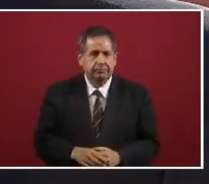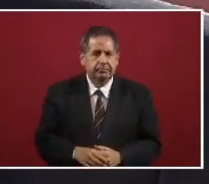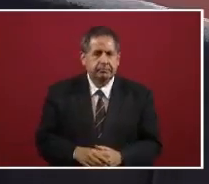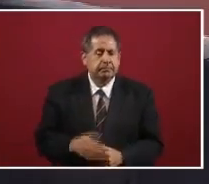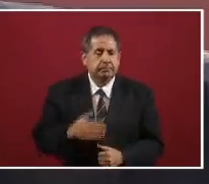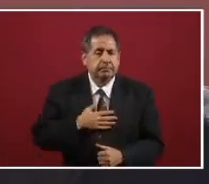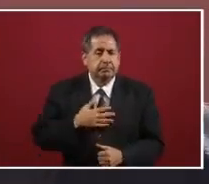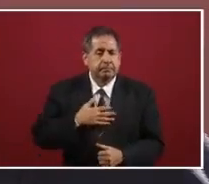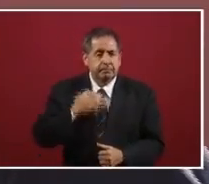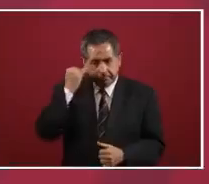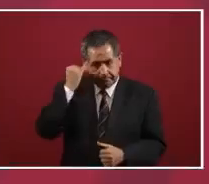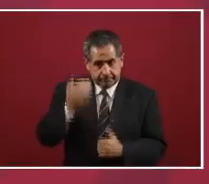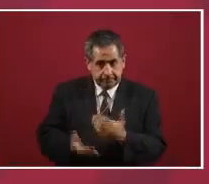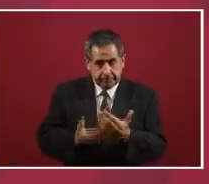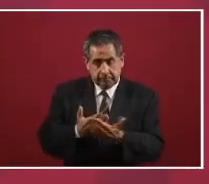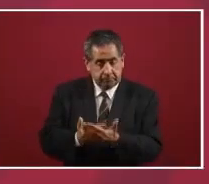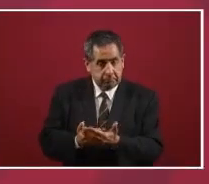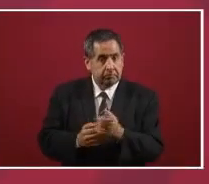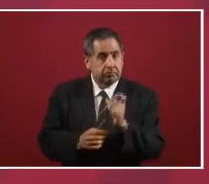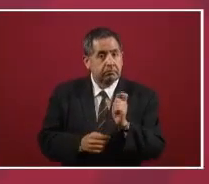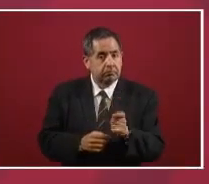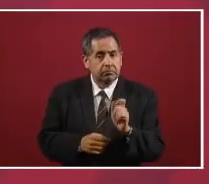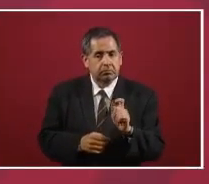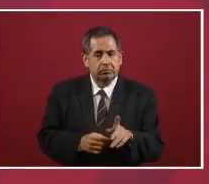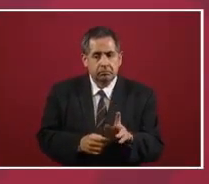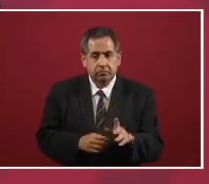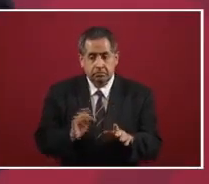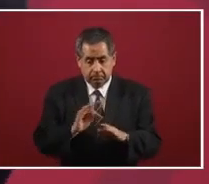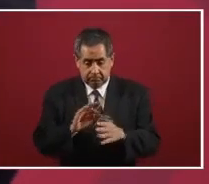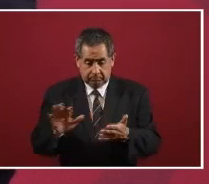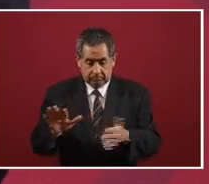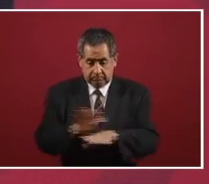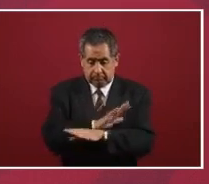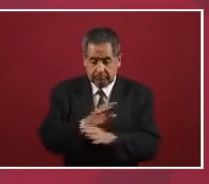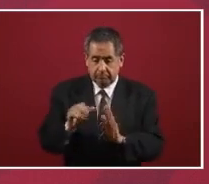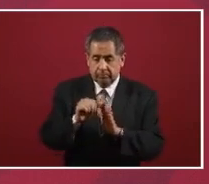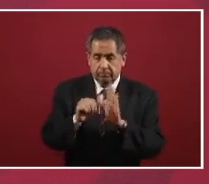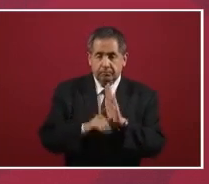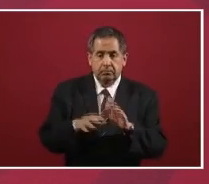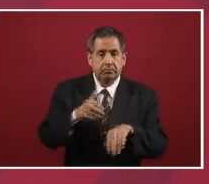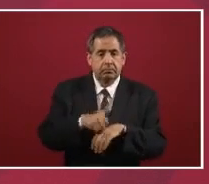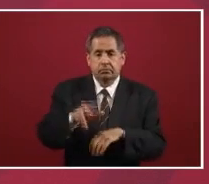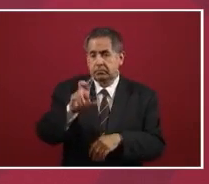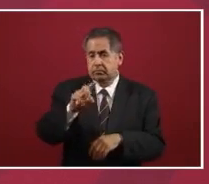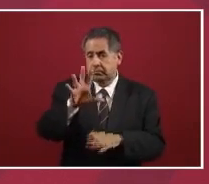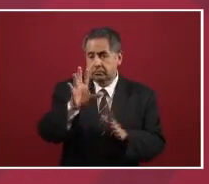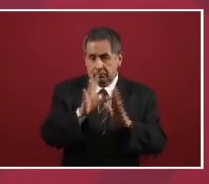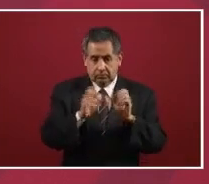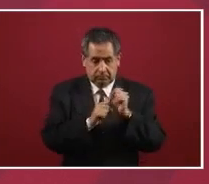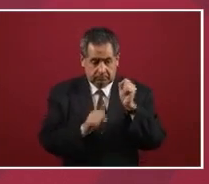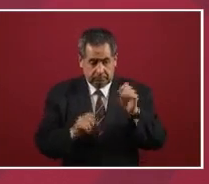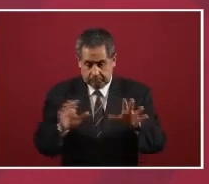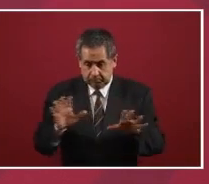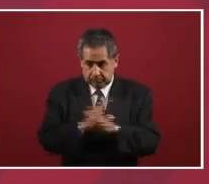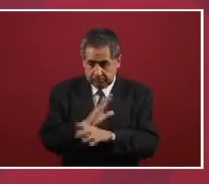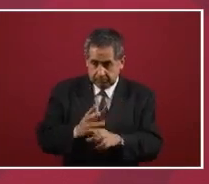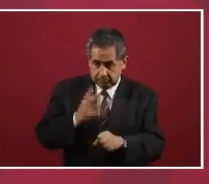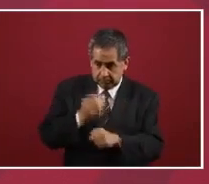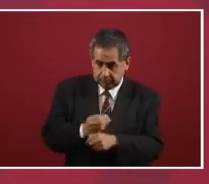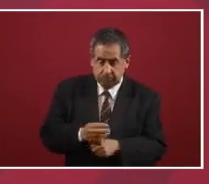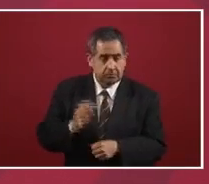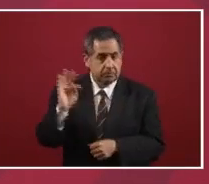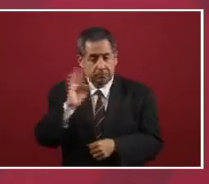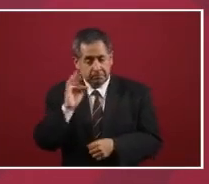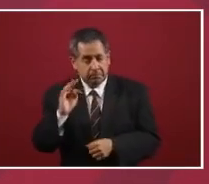Yo planteé que, en efecto, si se reformaba el artículo 35 de la Constitución y si se